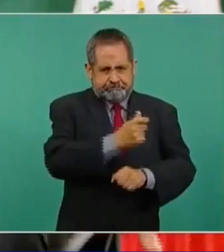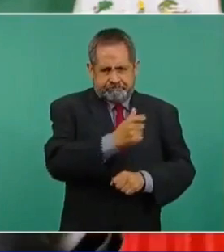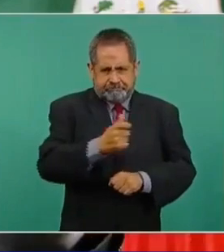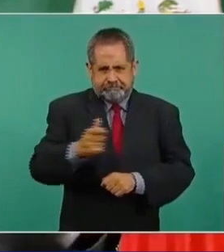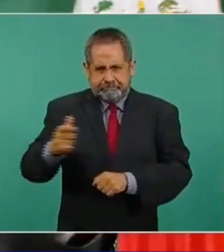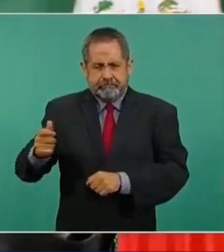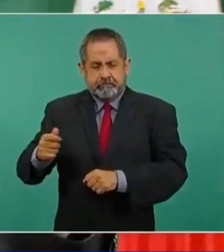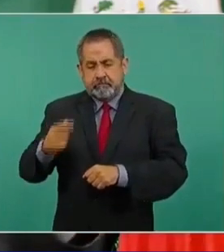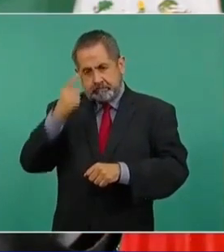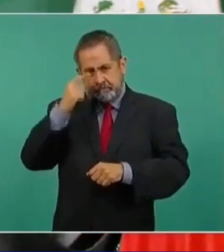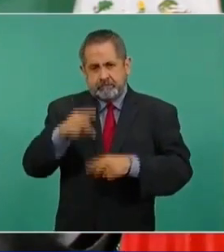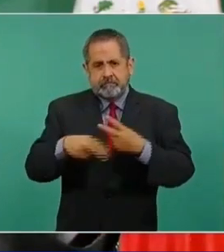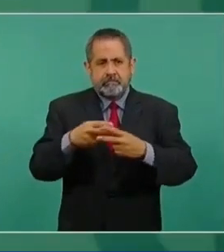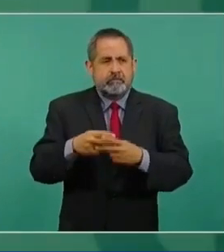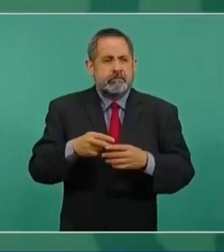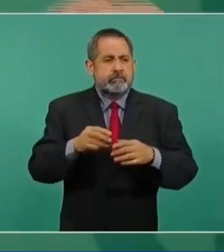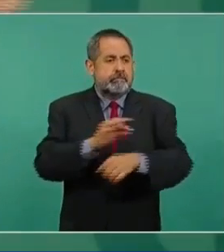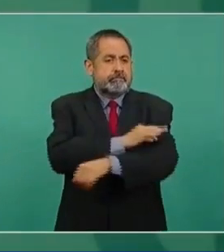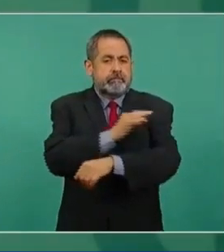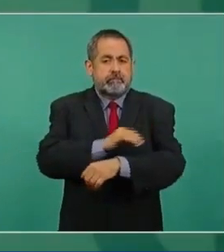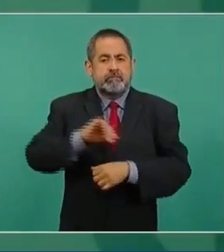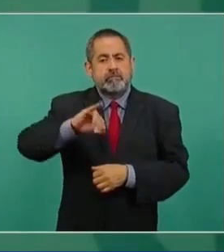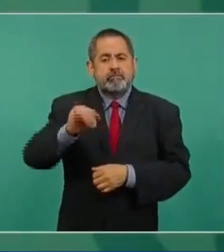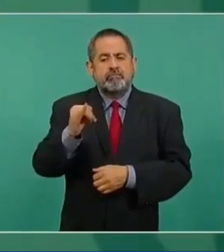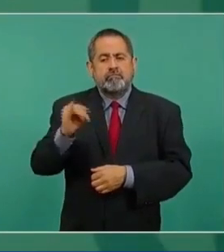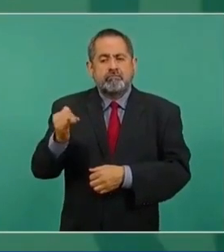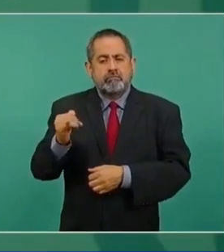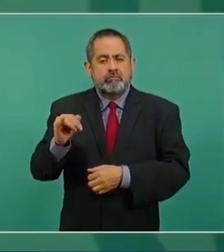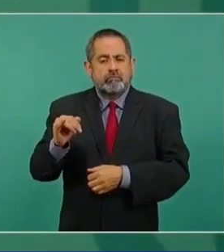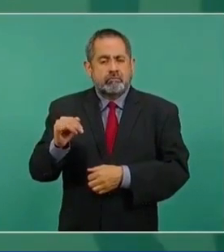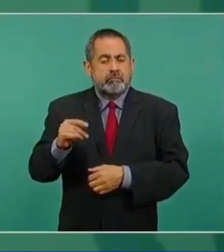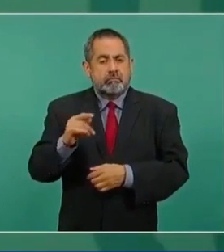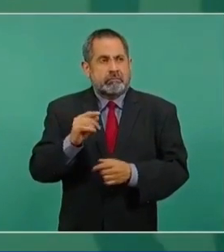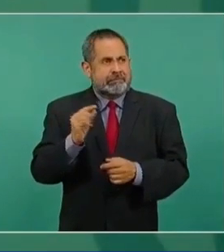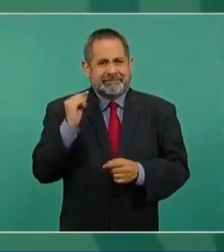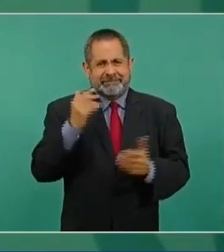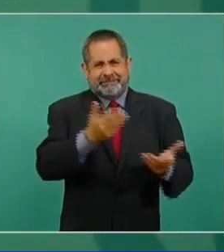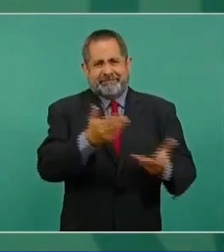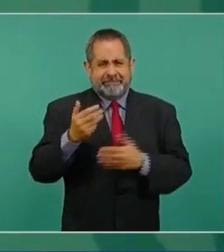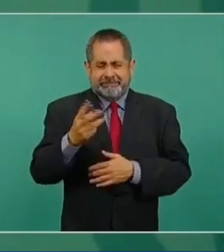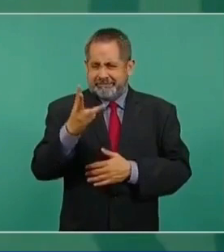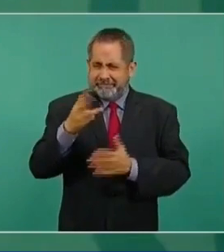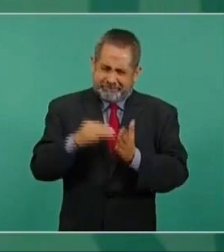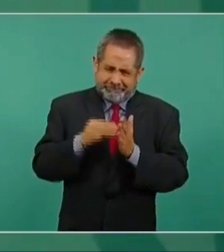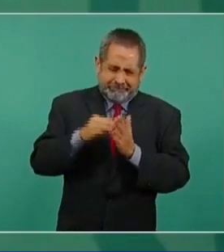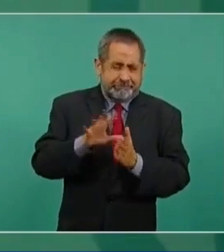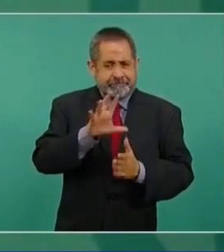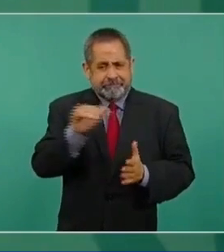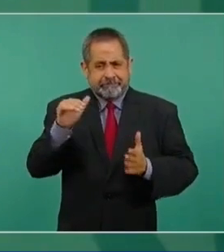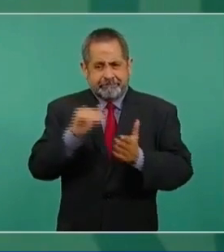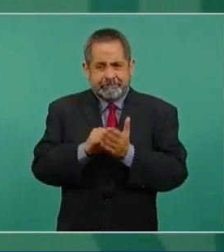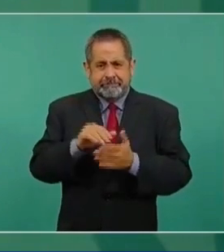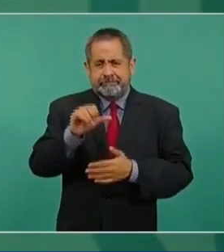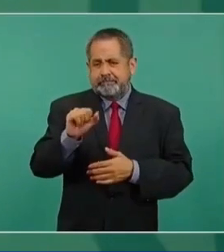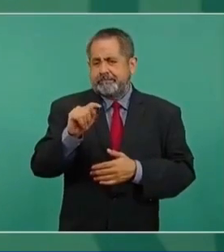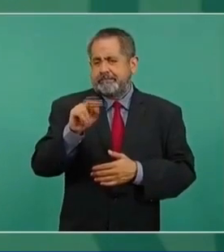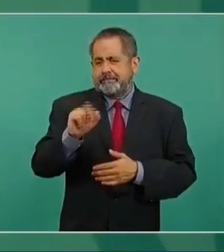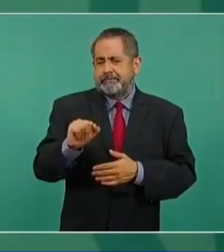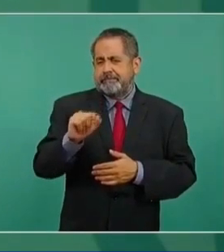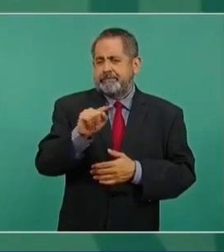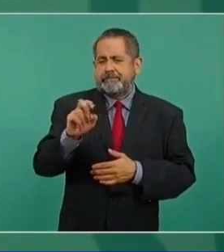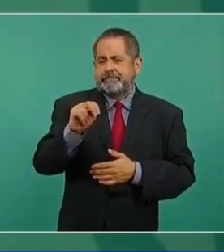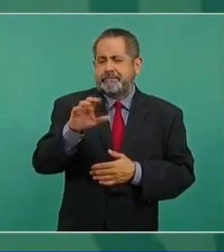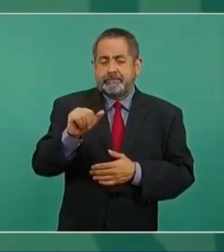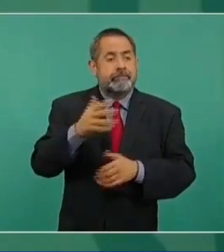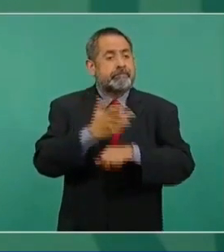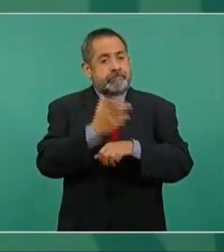de la vacuna Johnson, y ahora nos acaban de llegar 3,500,000 de AstraZeneca de